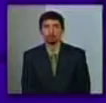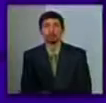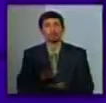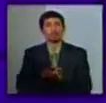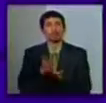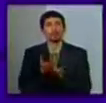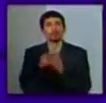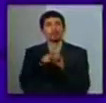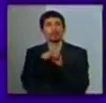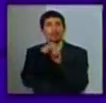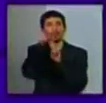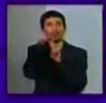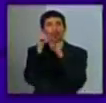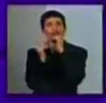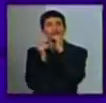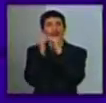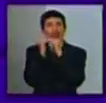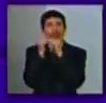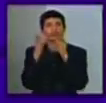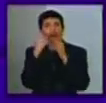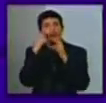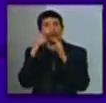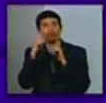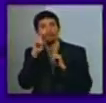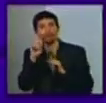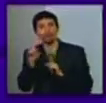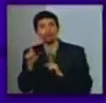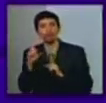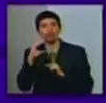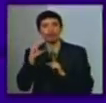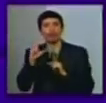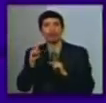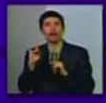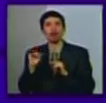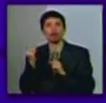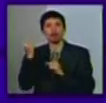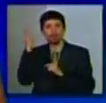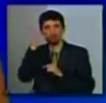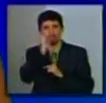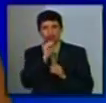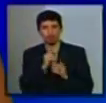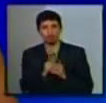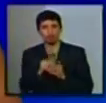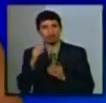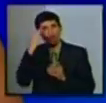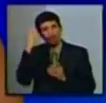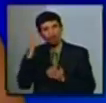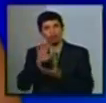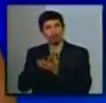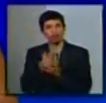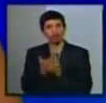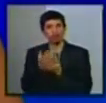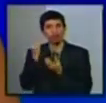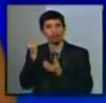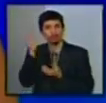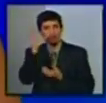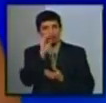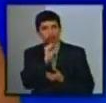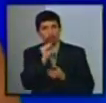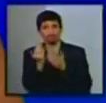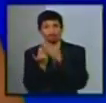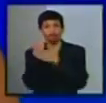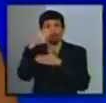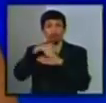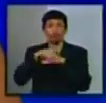cuál habrá sido la temperatura máxima, dónde se habrá marcado, lo averiguamos con Claudia Sáez. Claudia, buenas noches. Hola Sole, ¿cómo estás? Muy buenas noches, una